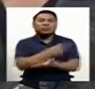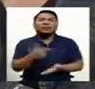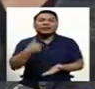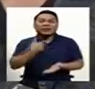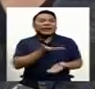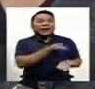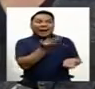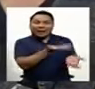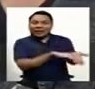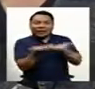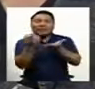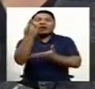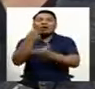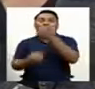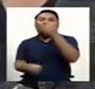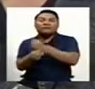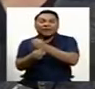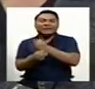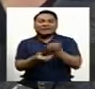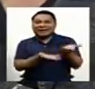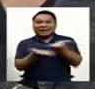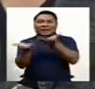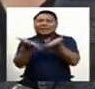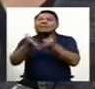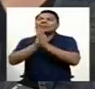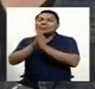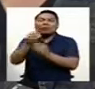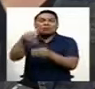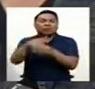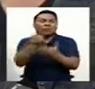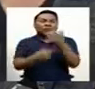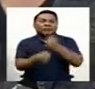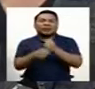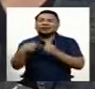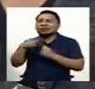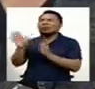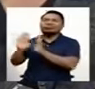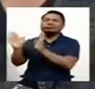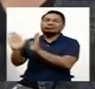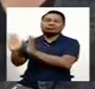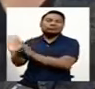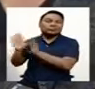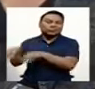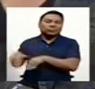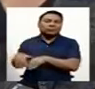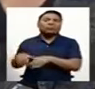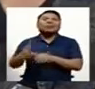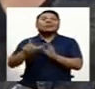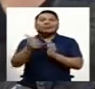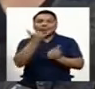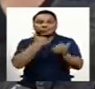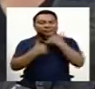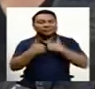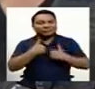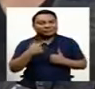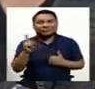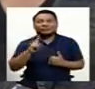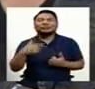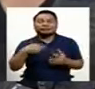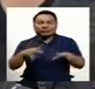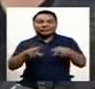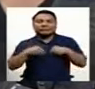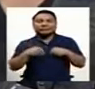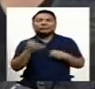confianza. No los escuché y asumo mi responsabilidad. Decidí optar por